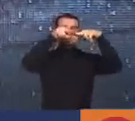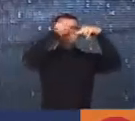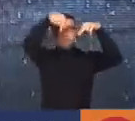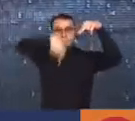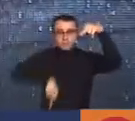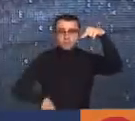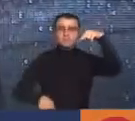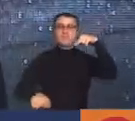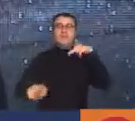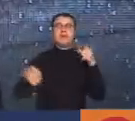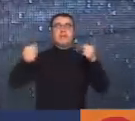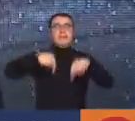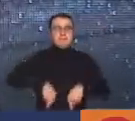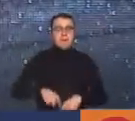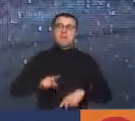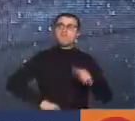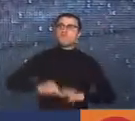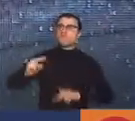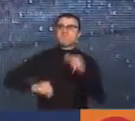hacerlo.